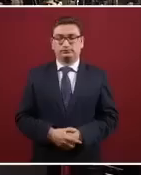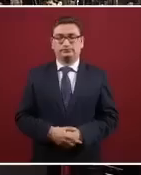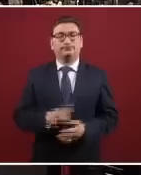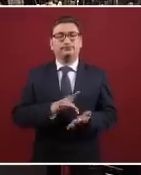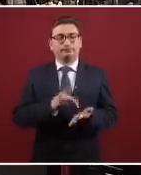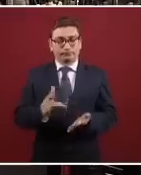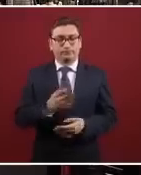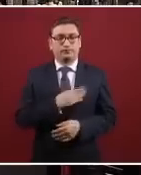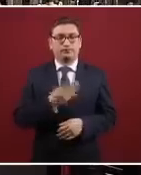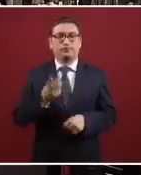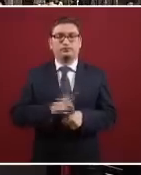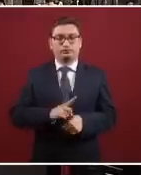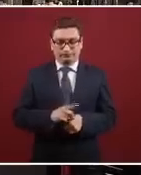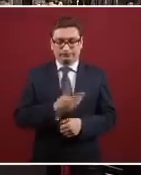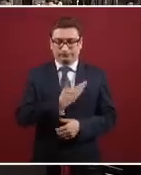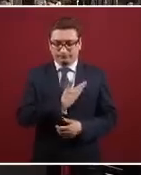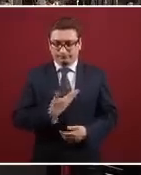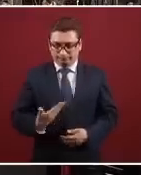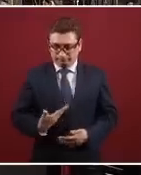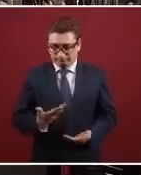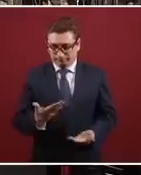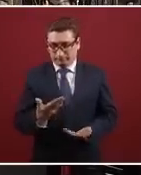Gracias, buenos días, presidente.